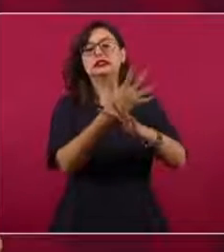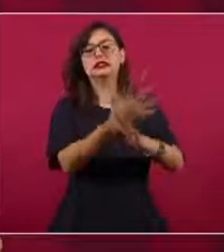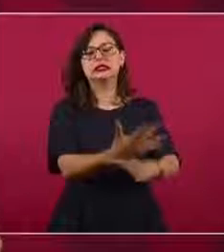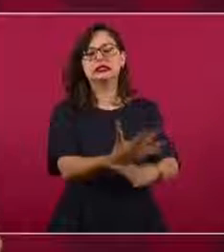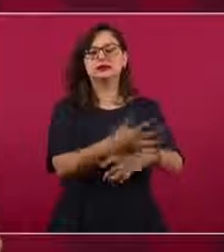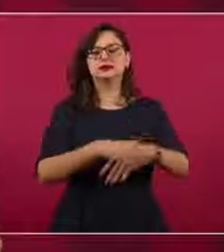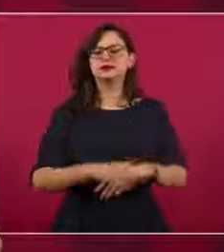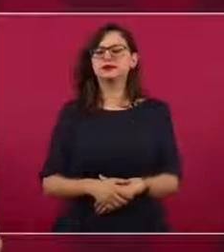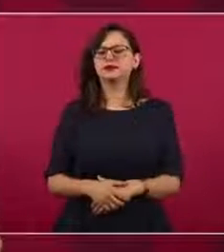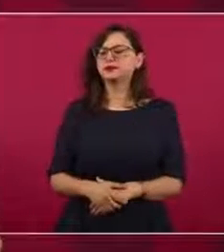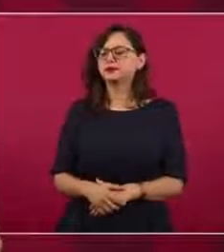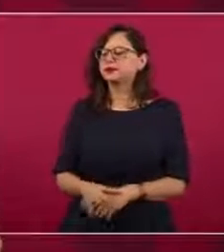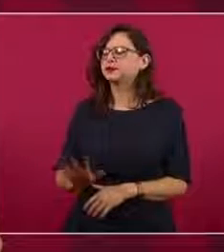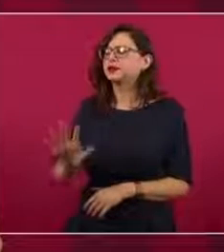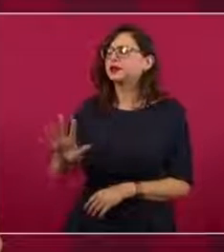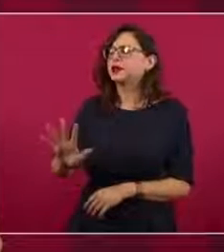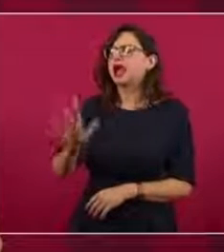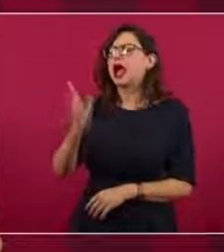¿dónde están las